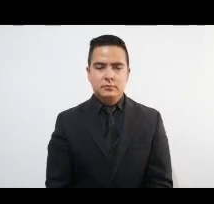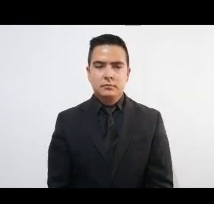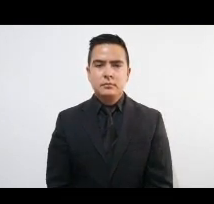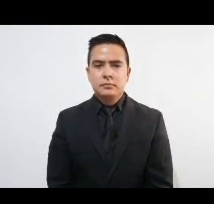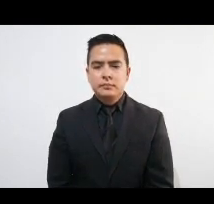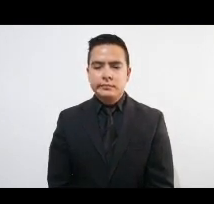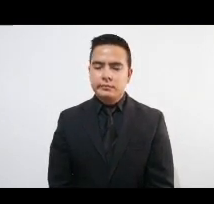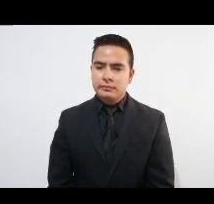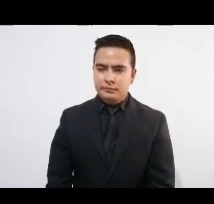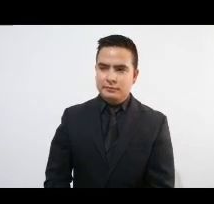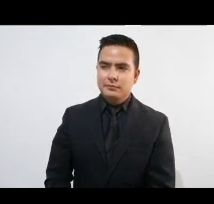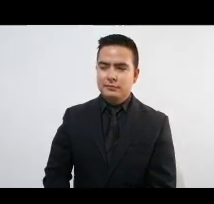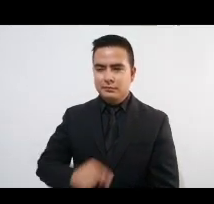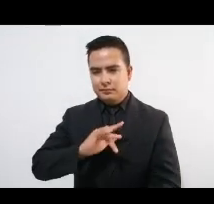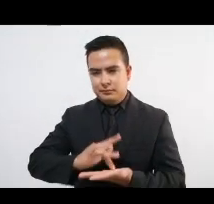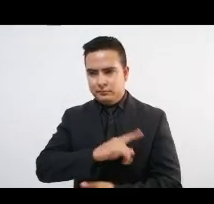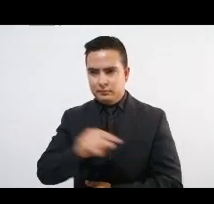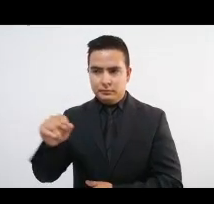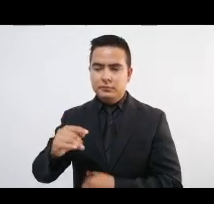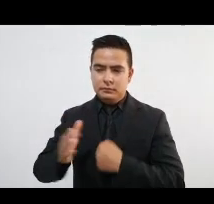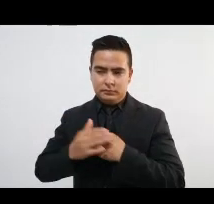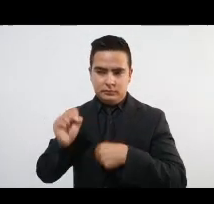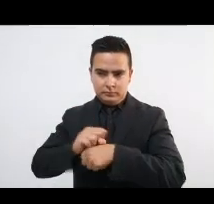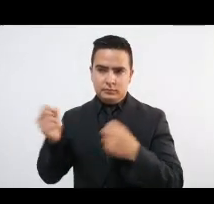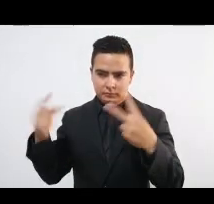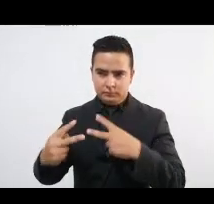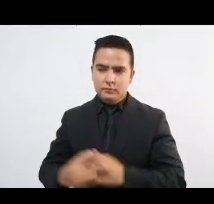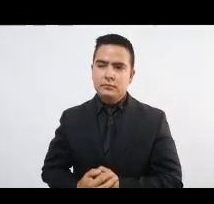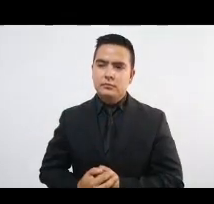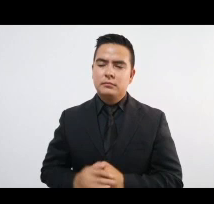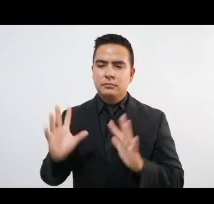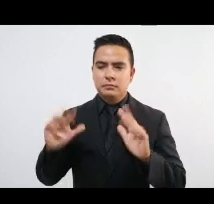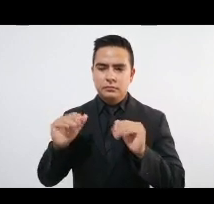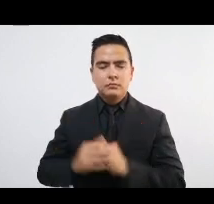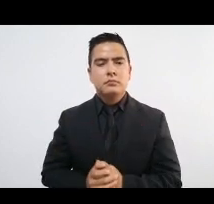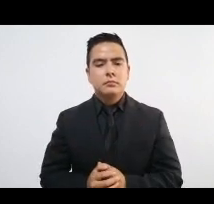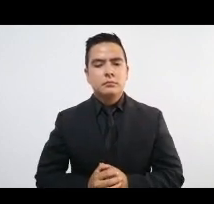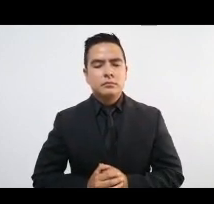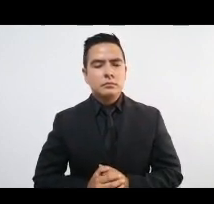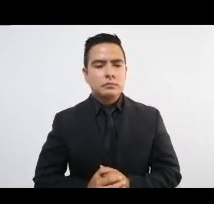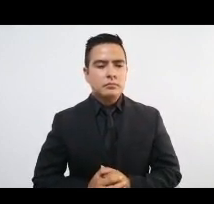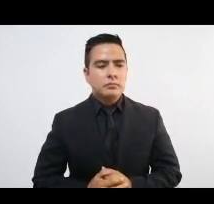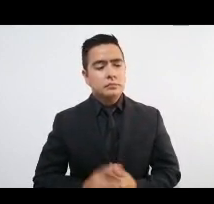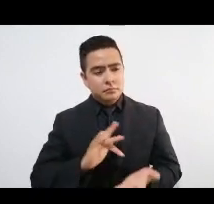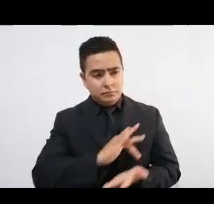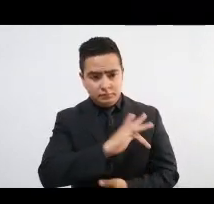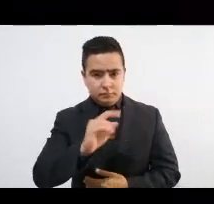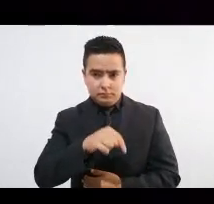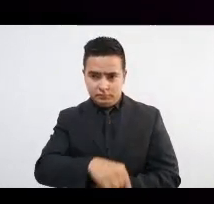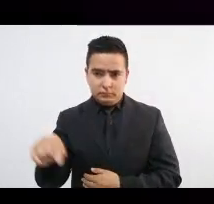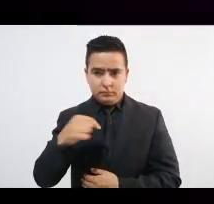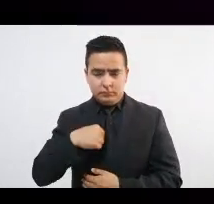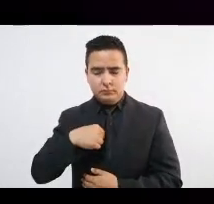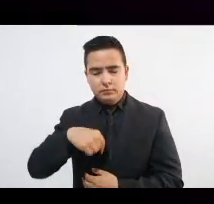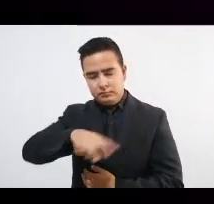Twitter @laurna-IEC. Nos escuchamos y nos vemos la próxima semana. Pásele usted muy bien. Hasta luego. Gracias